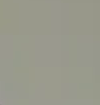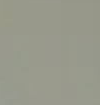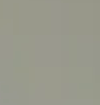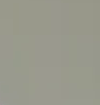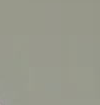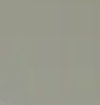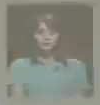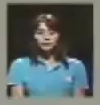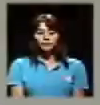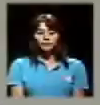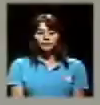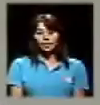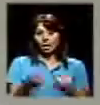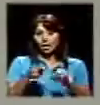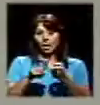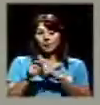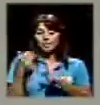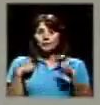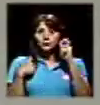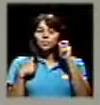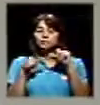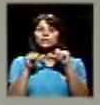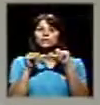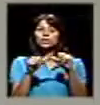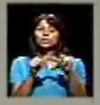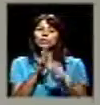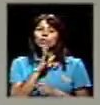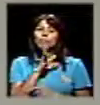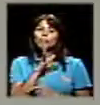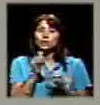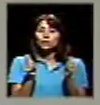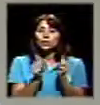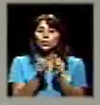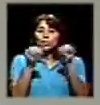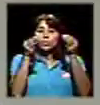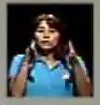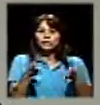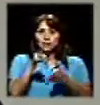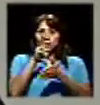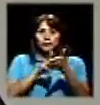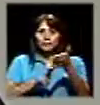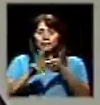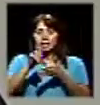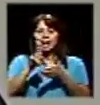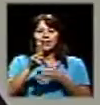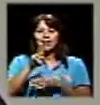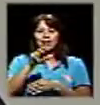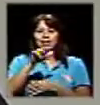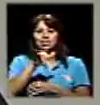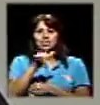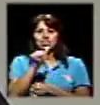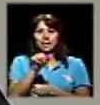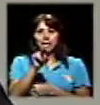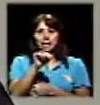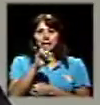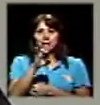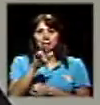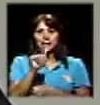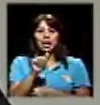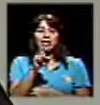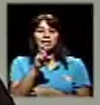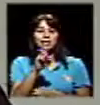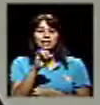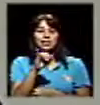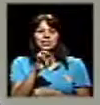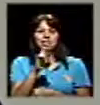Continuamos, amigas y amigos, conversando con la profesora universitaria Yanira Sirinaj,